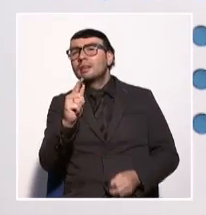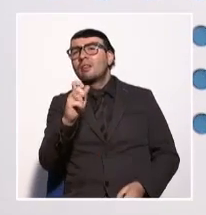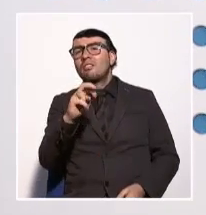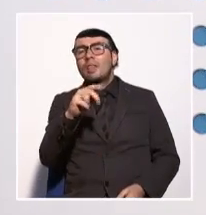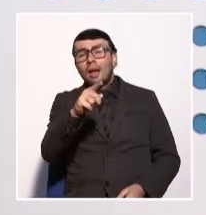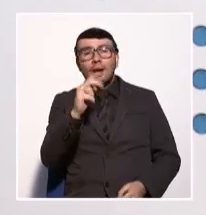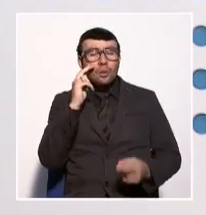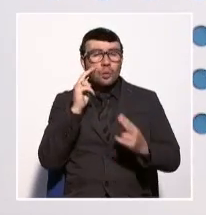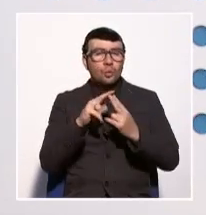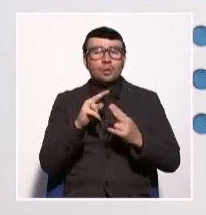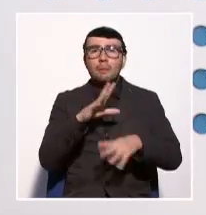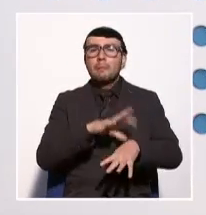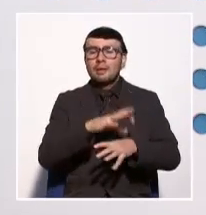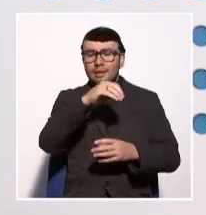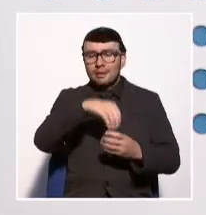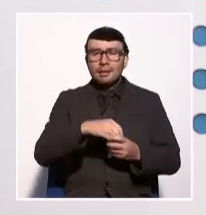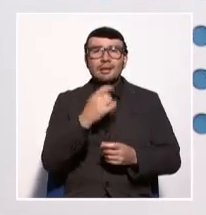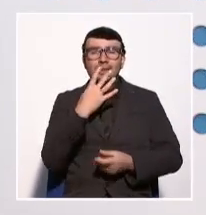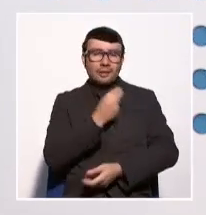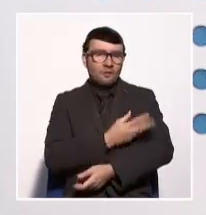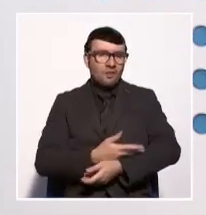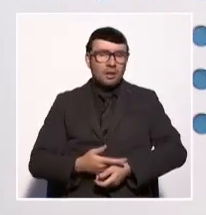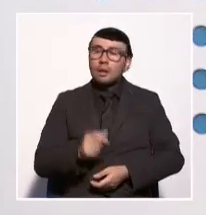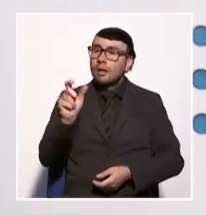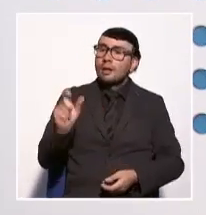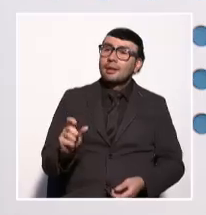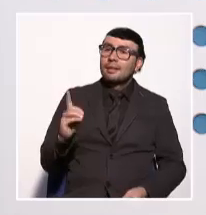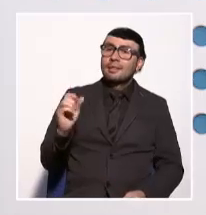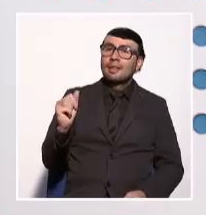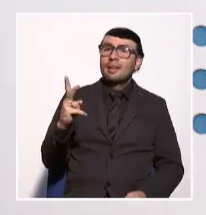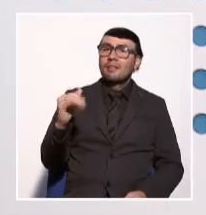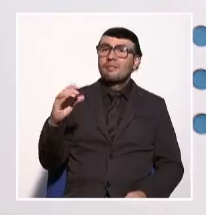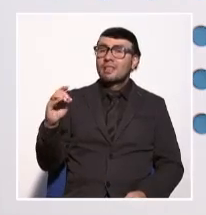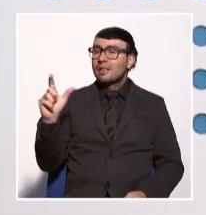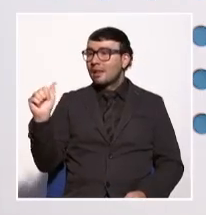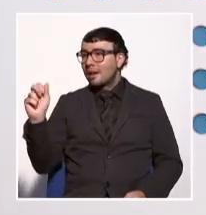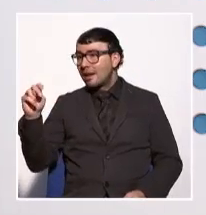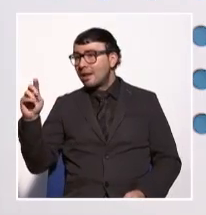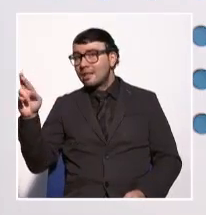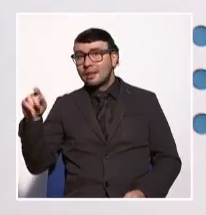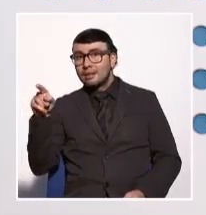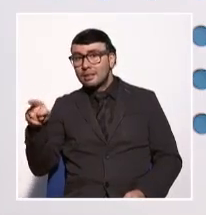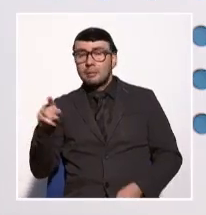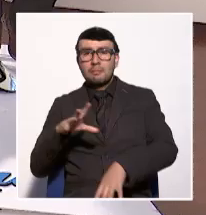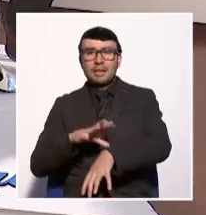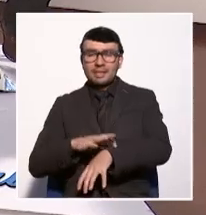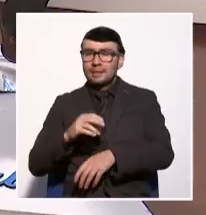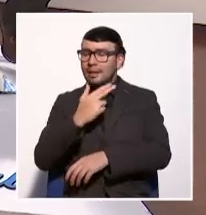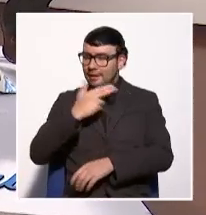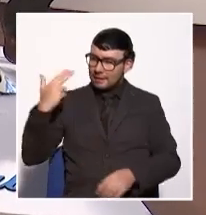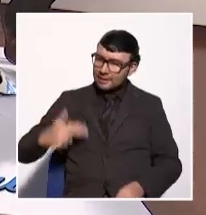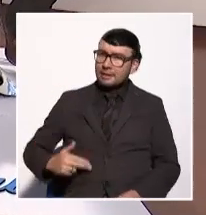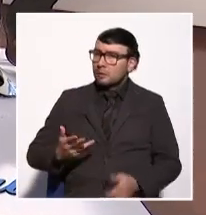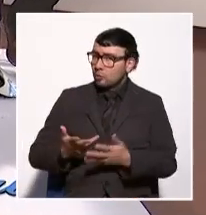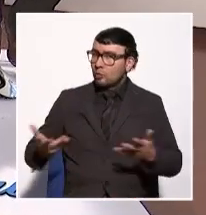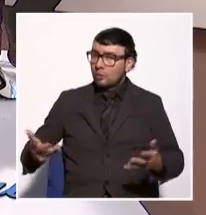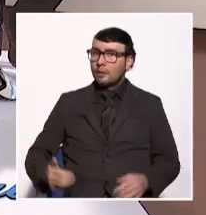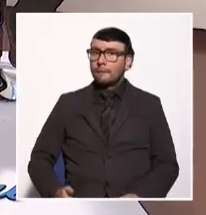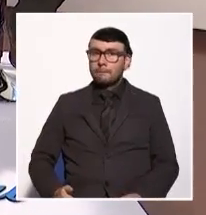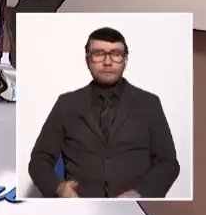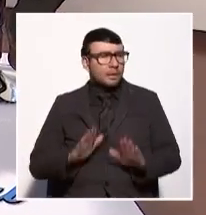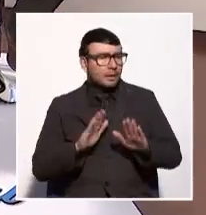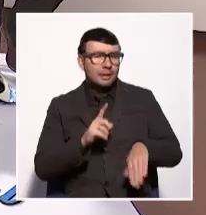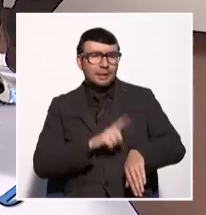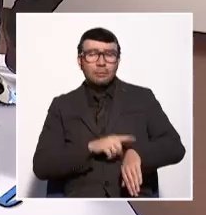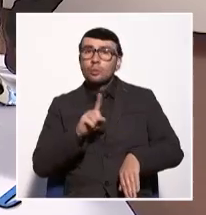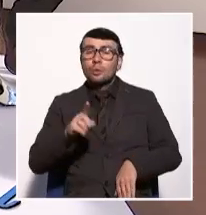diabetes david y antes de él y pesaba en más de medicina china hoy aquí ironía perdóname que el disculpe pero es cuestión de tiempo porque voy